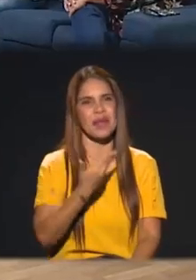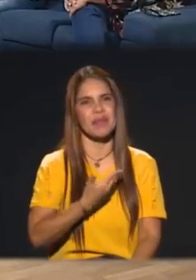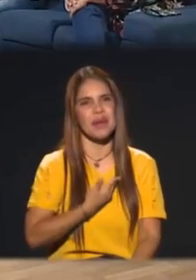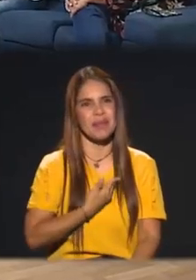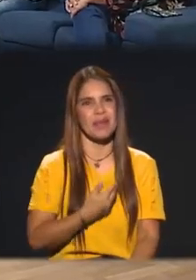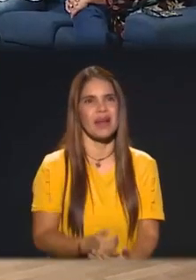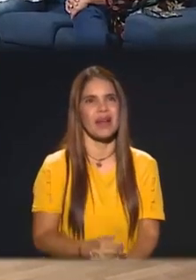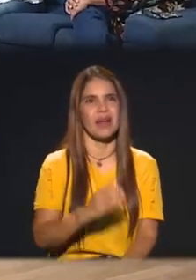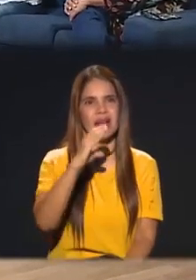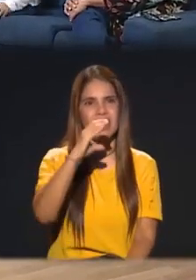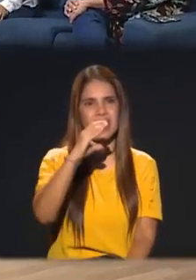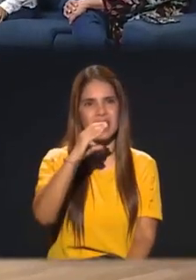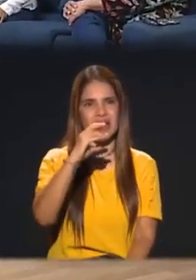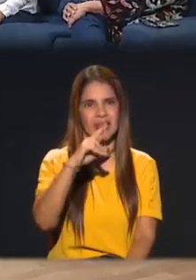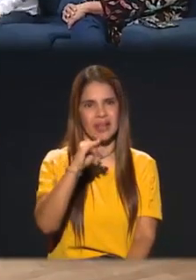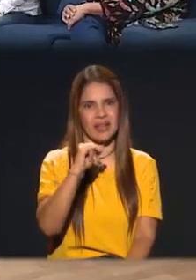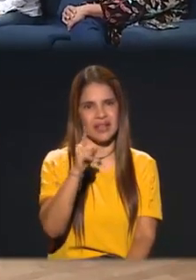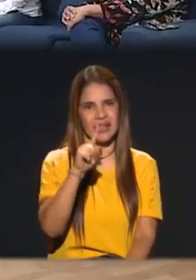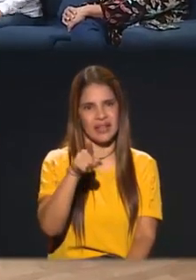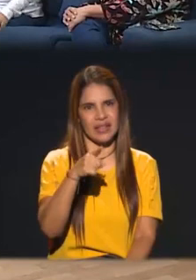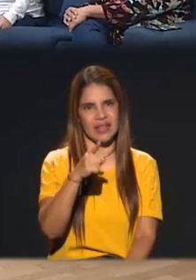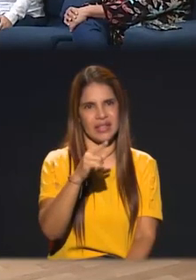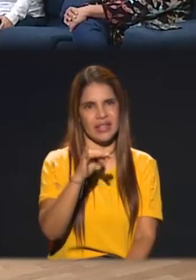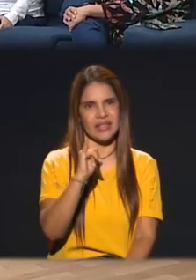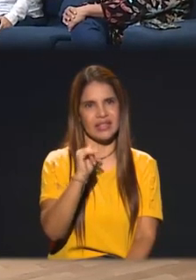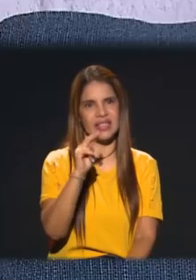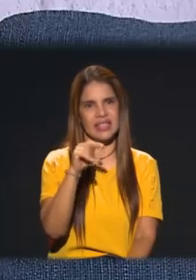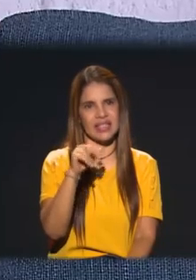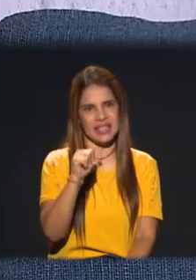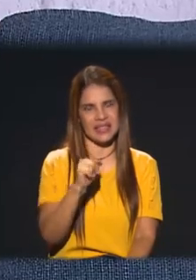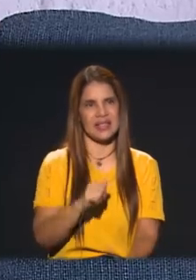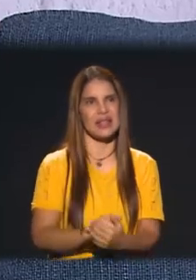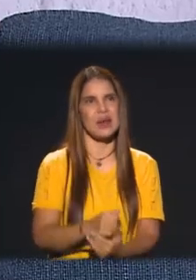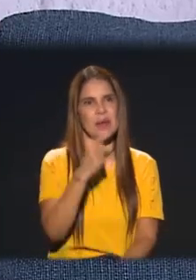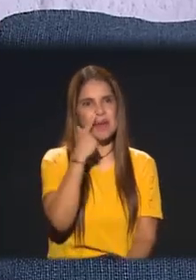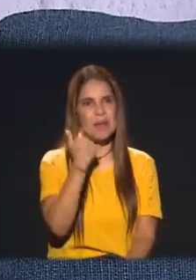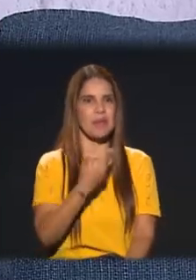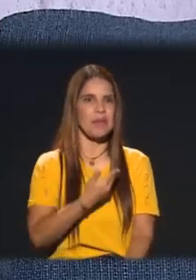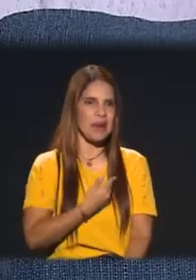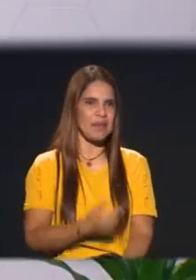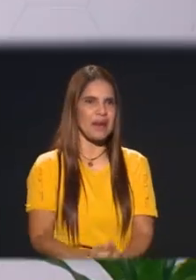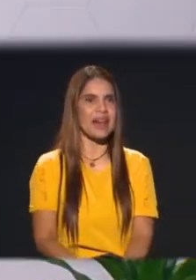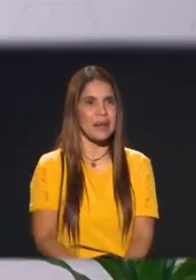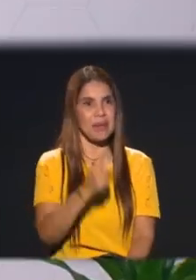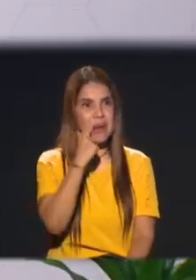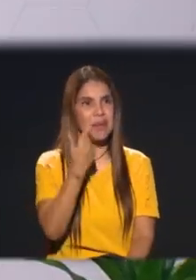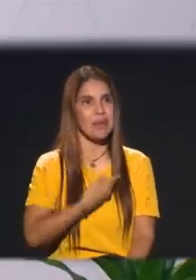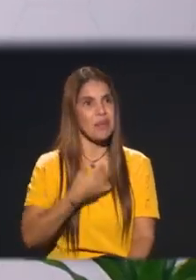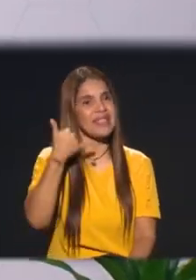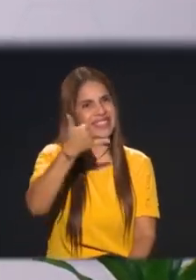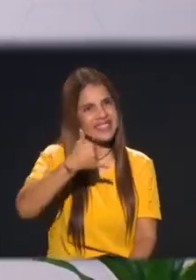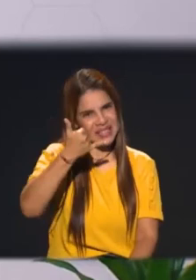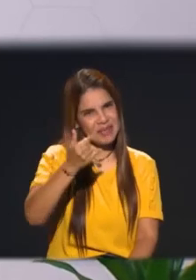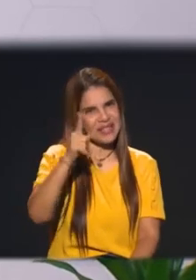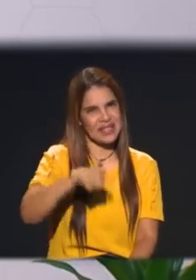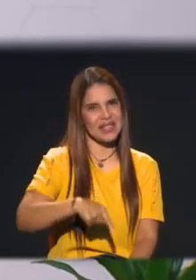de la profesora. ¿Dónde están? Cristina, ¿dónde porque están? Los niños de primaria, de preescolar, me supongo que les queda un poquito más difícil, pero ahí los papás pueden llamar también a la